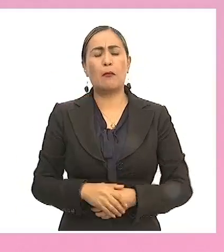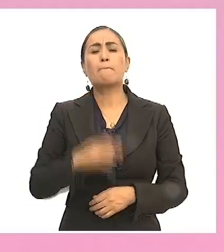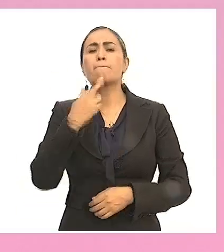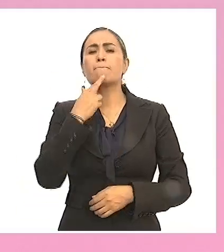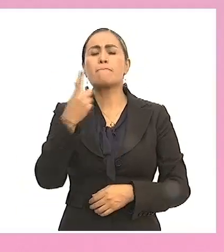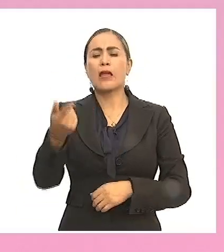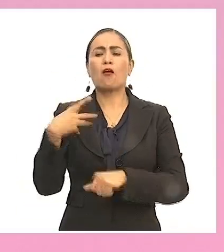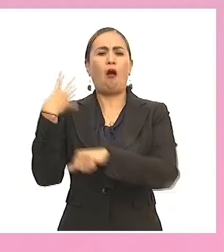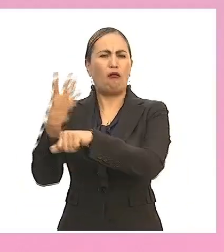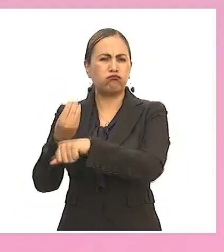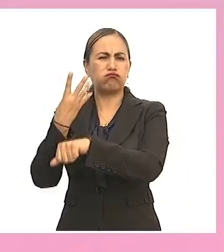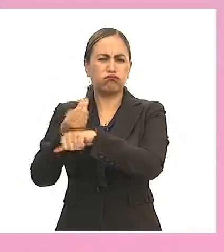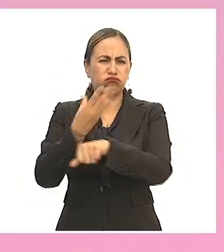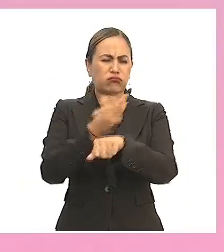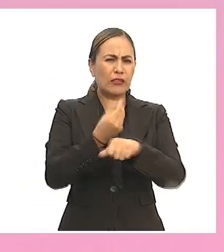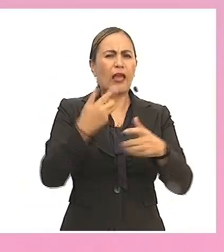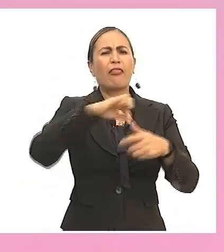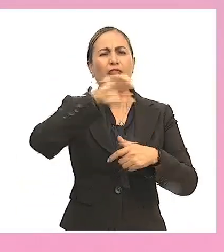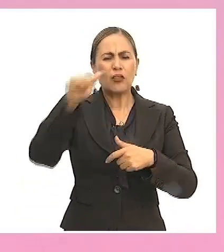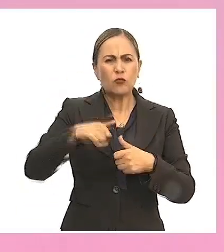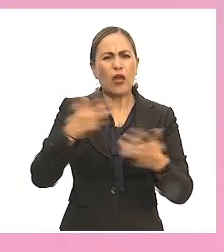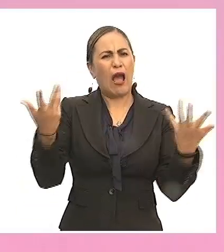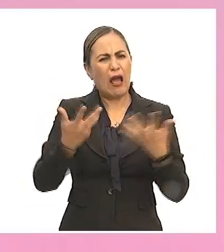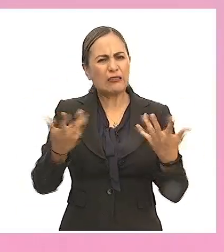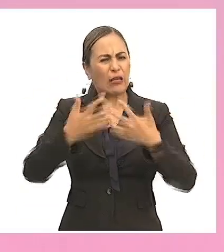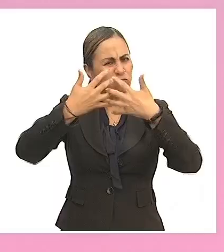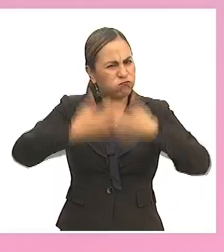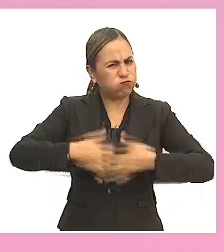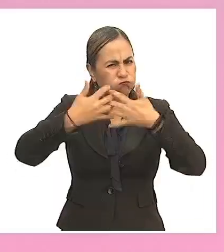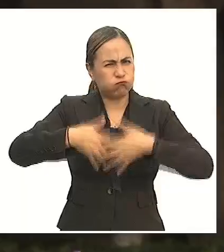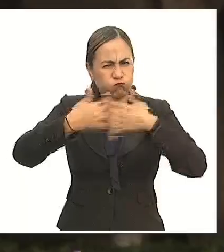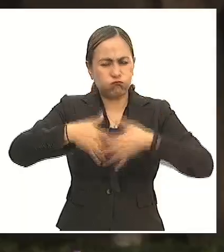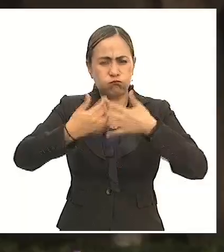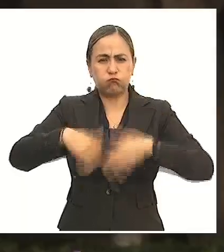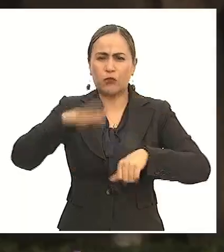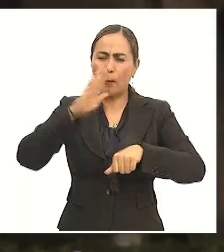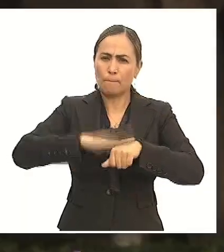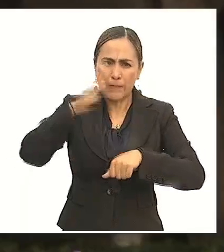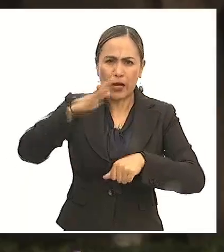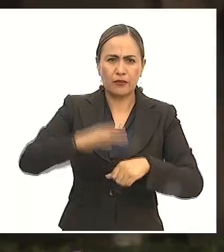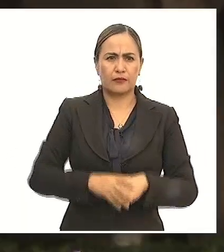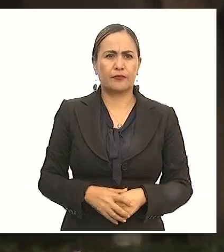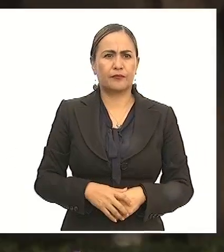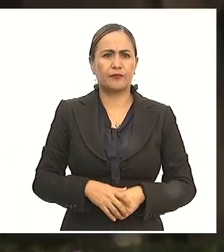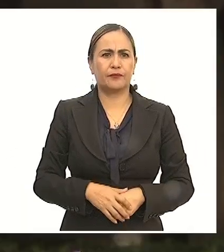mejorar su productividad y contar con otras.